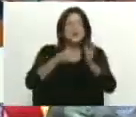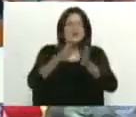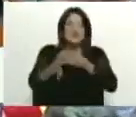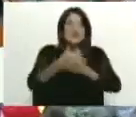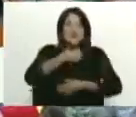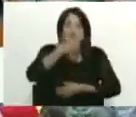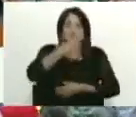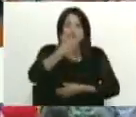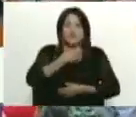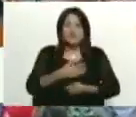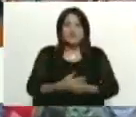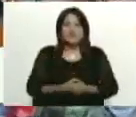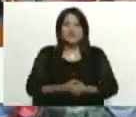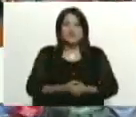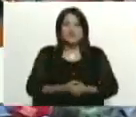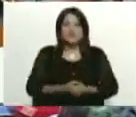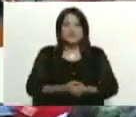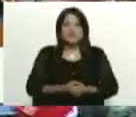¿eh? Una manzana, claro.